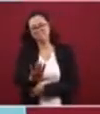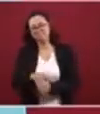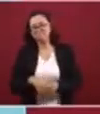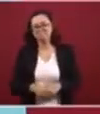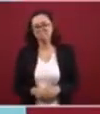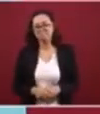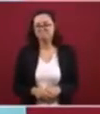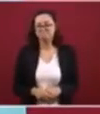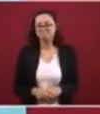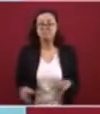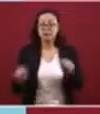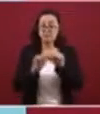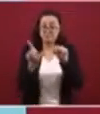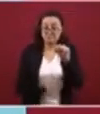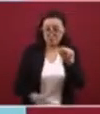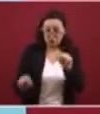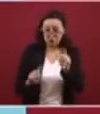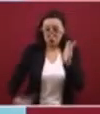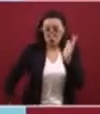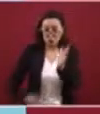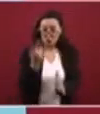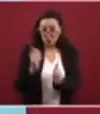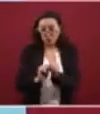no va a retroceder